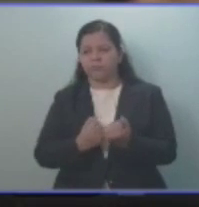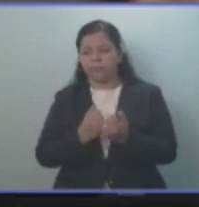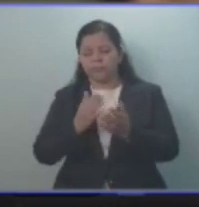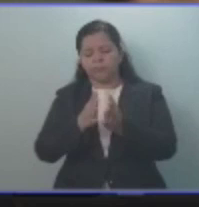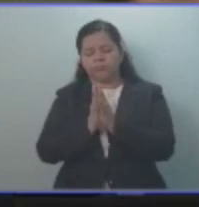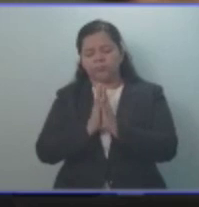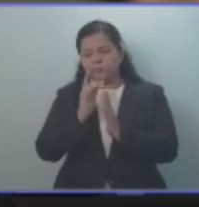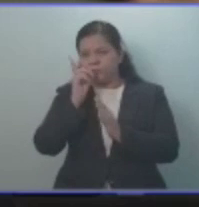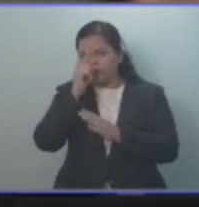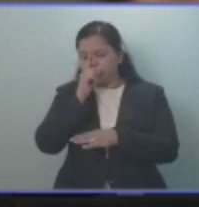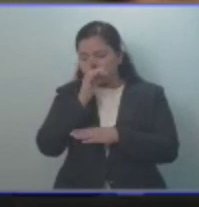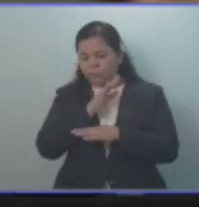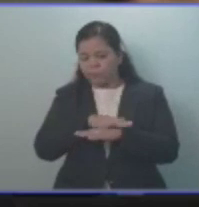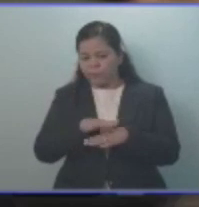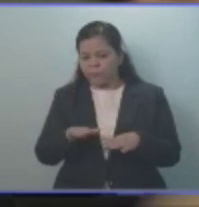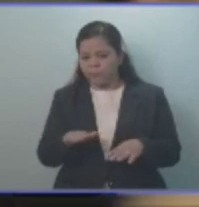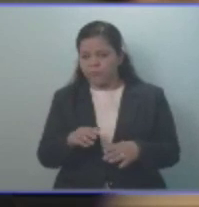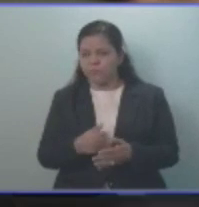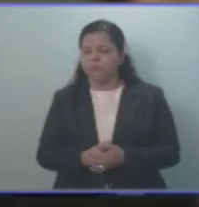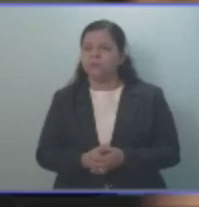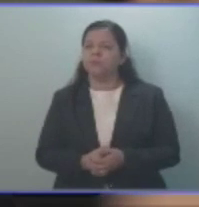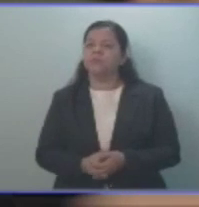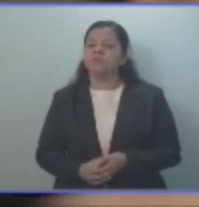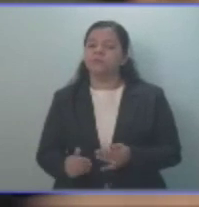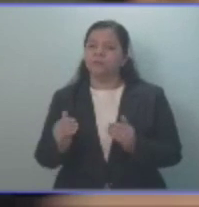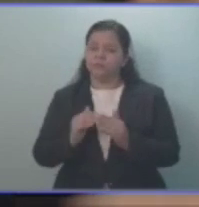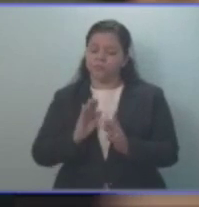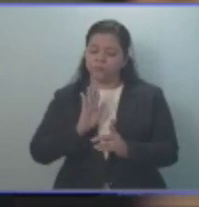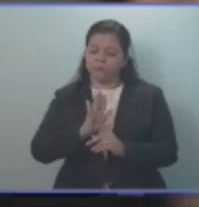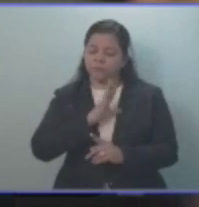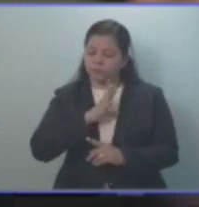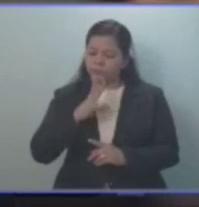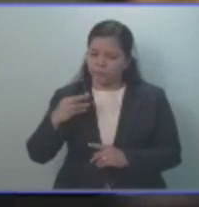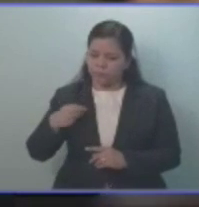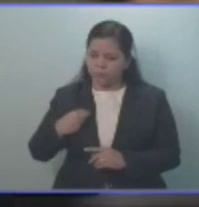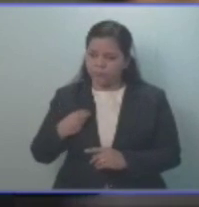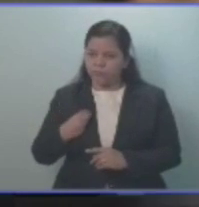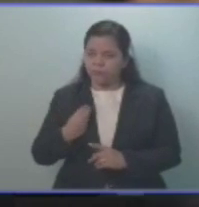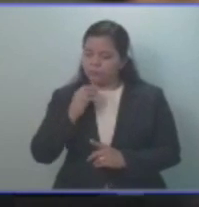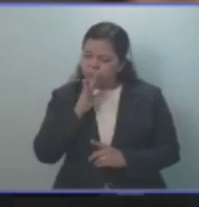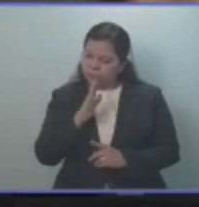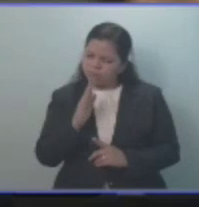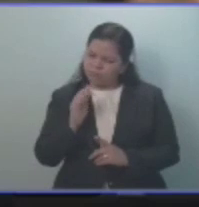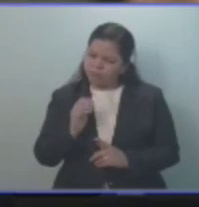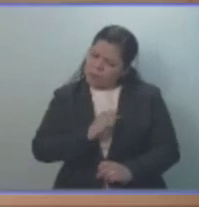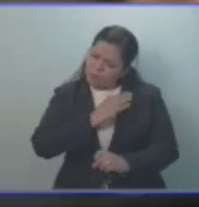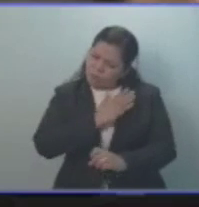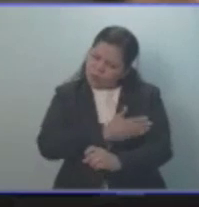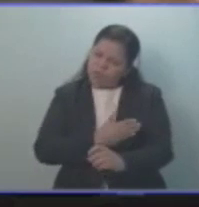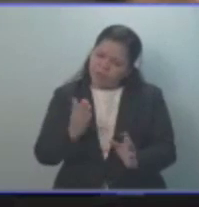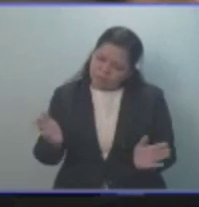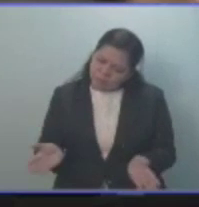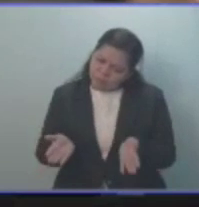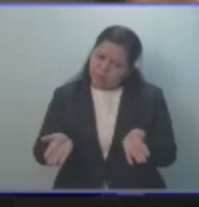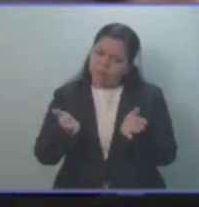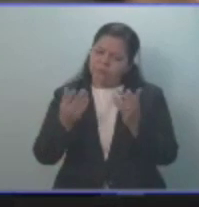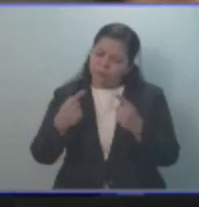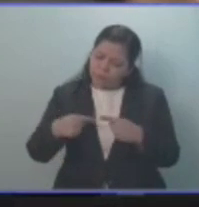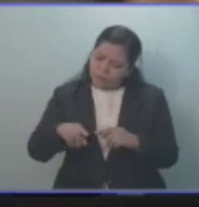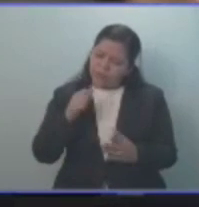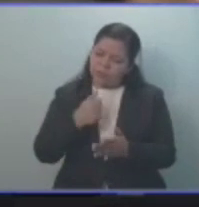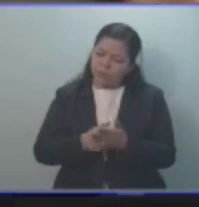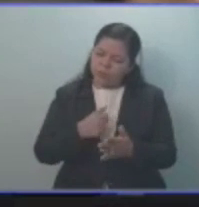ese minuto de silencio. Y también con su familia, decirle que fuerzas a la familia, que siga adelante, que siga